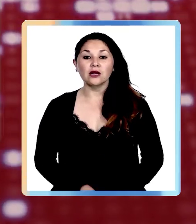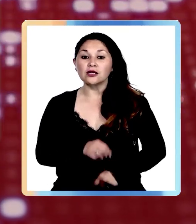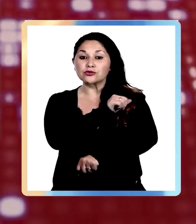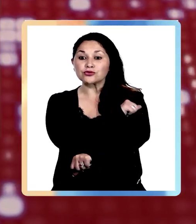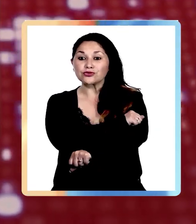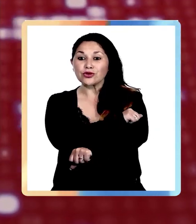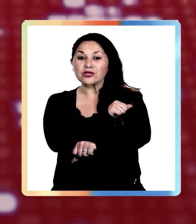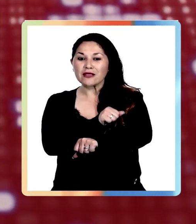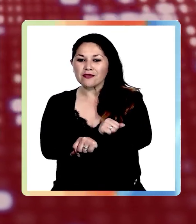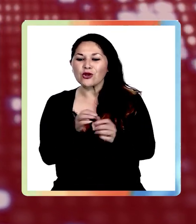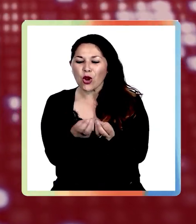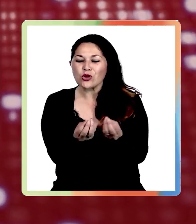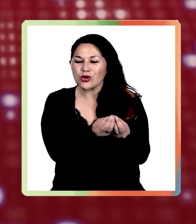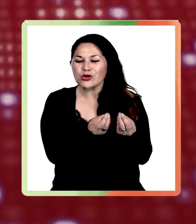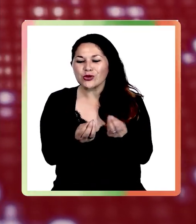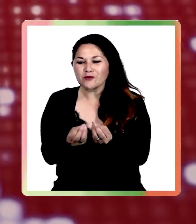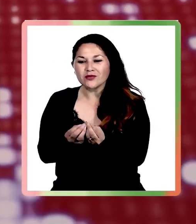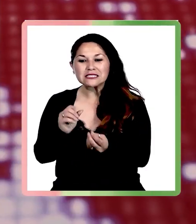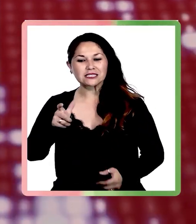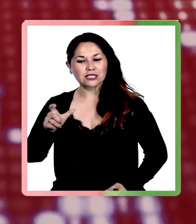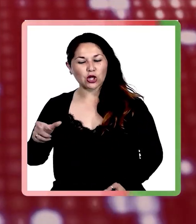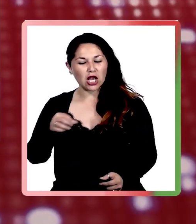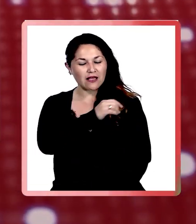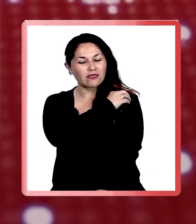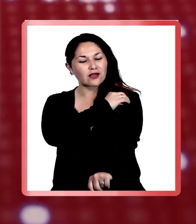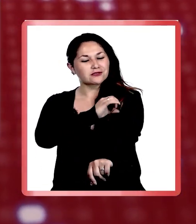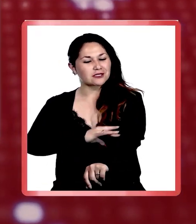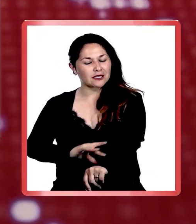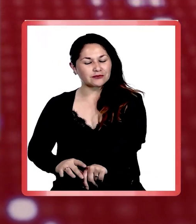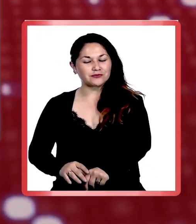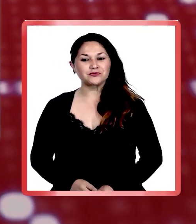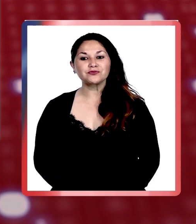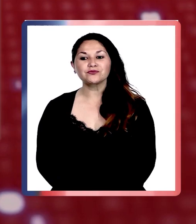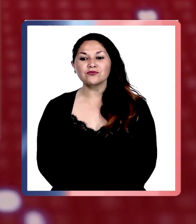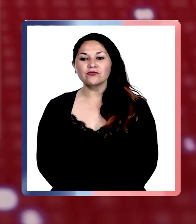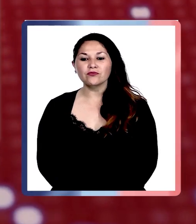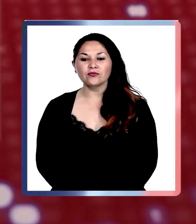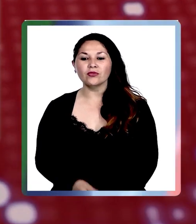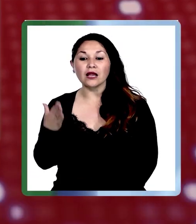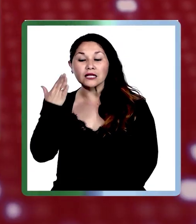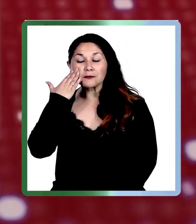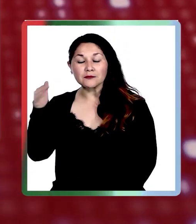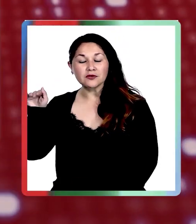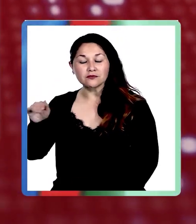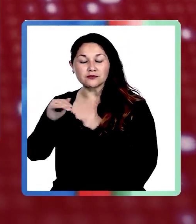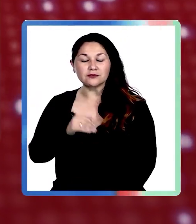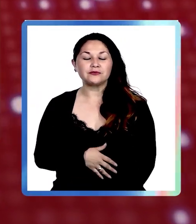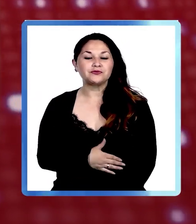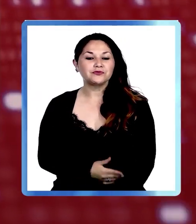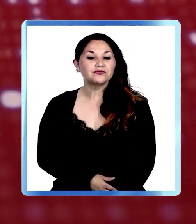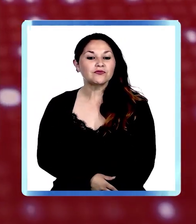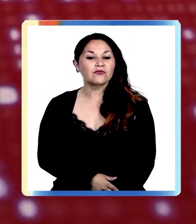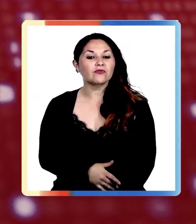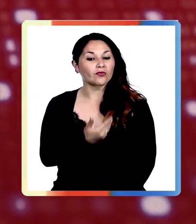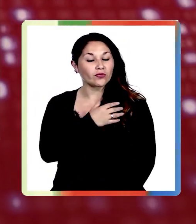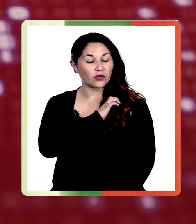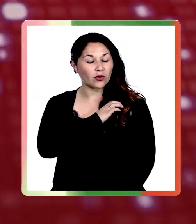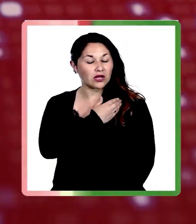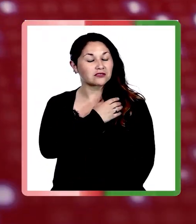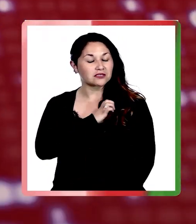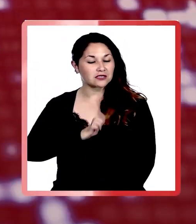Asociación Regional de Canales de Televisión de Señal Abierta de Chile, Arcatel y Beneficios Banco Estado